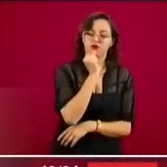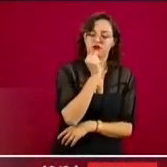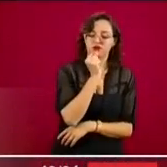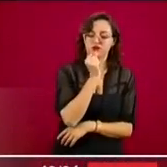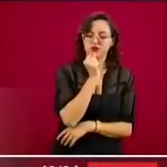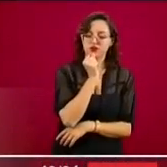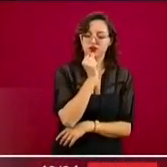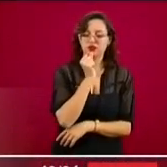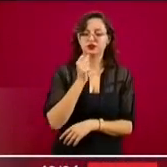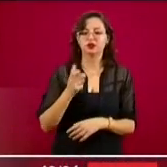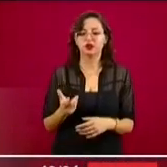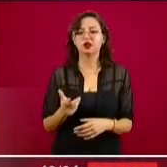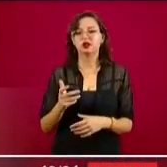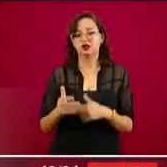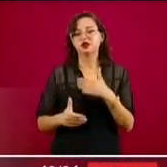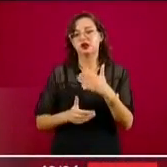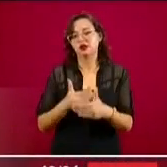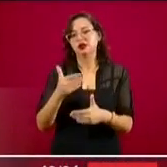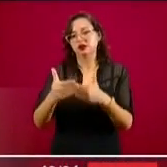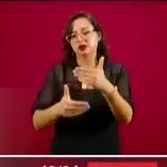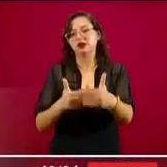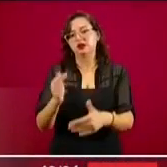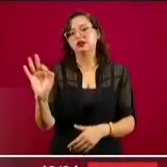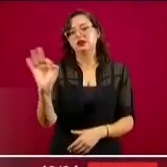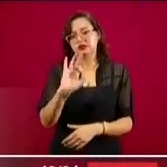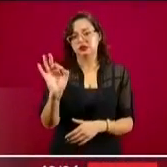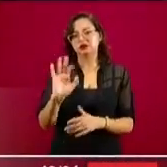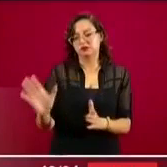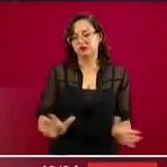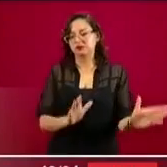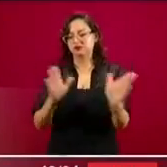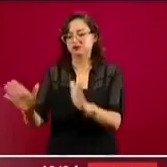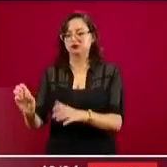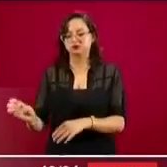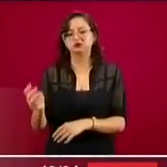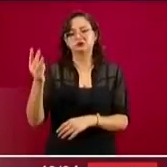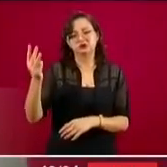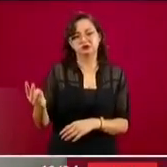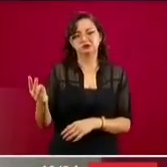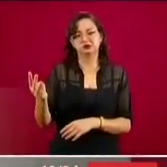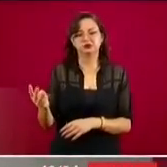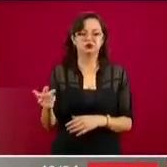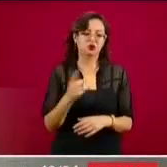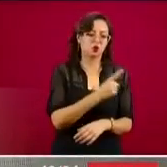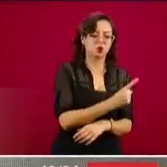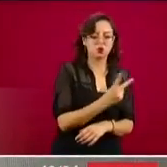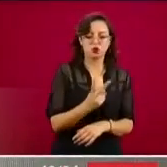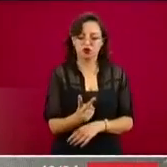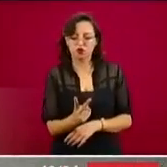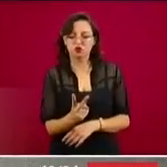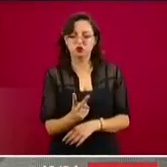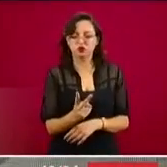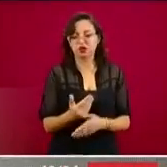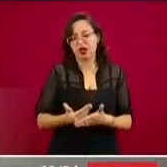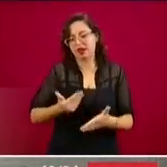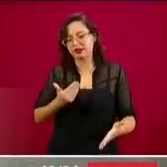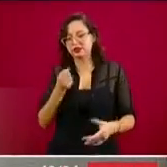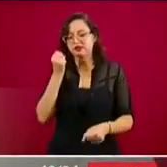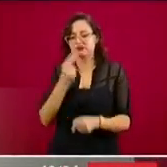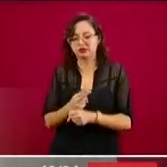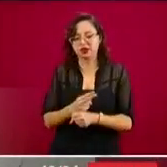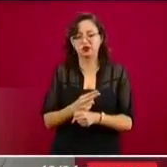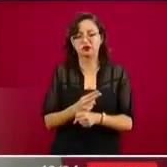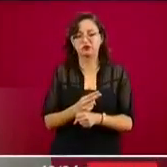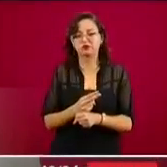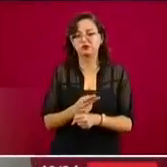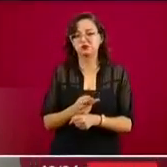país. Posiblemente llegará el momento en donde digamos, ya estamos en fase 3, igual que lo hicimos entre fase 1 y 2. Nos adelantamos con las medidas